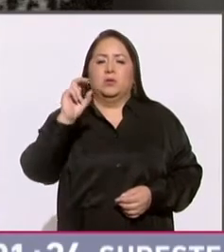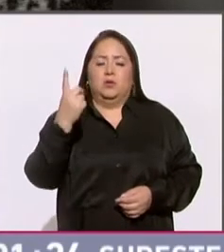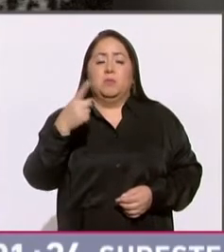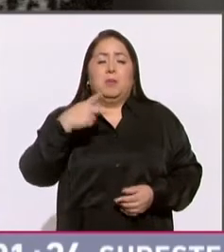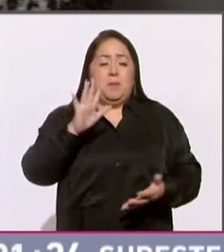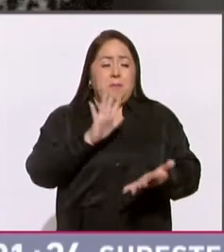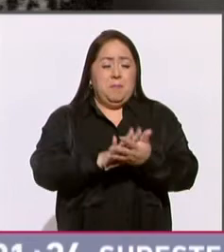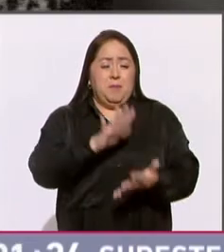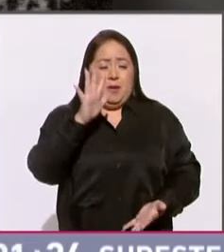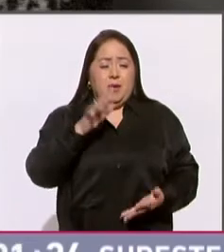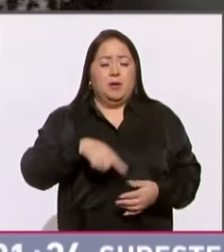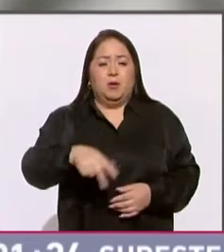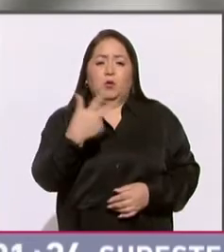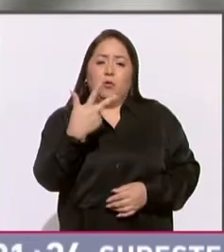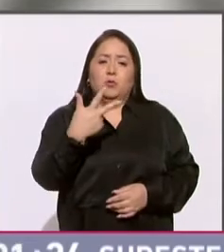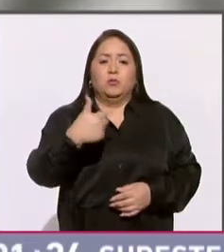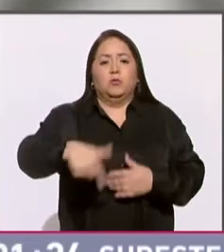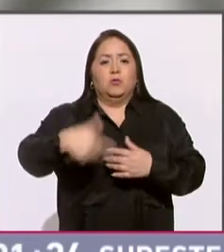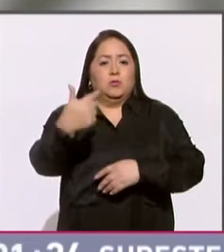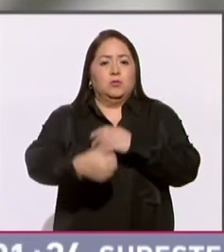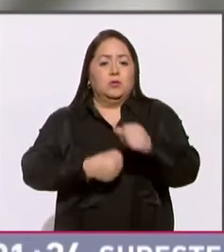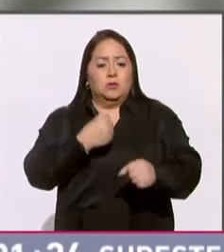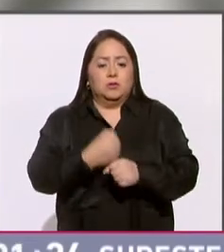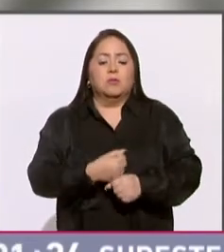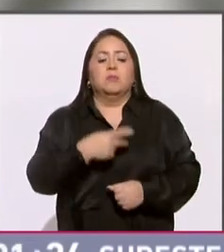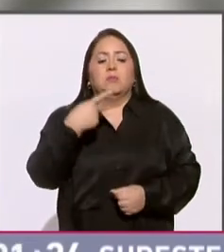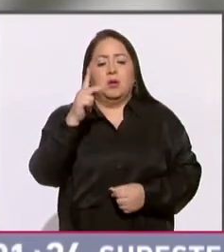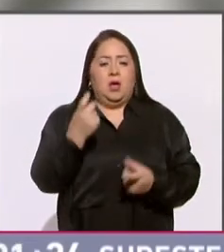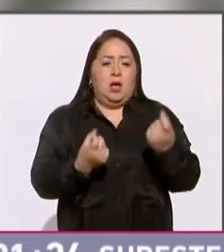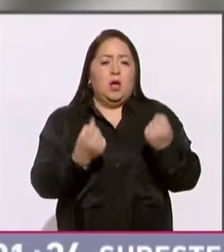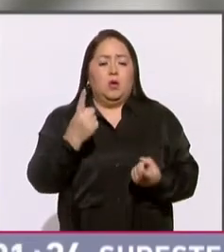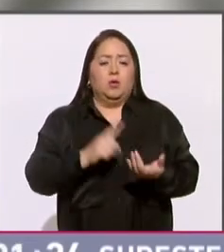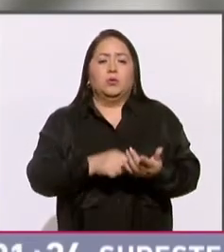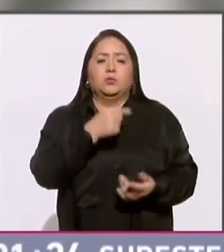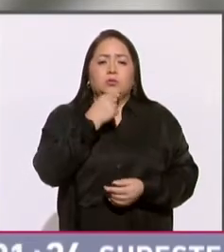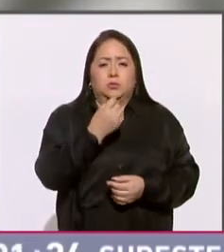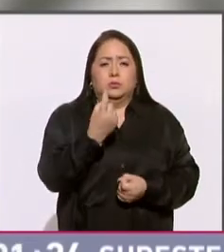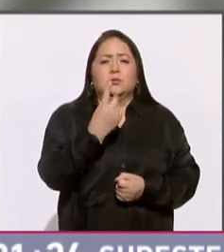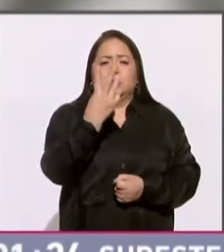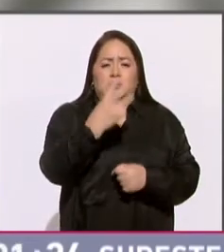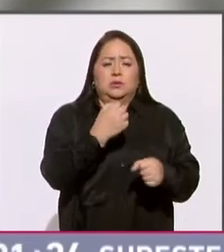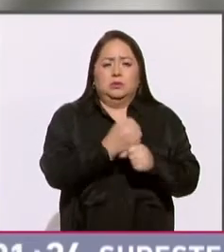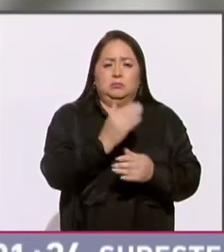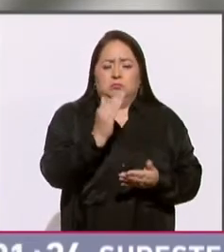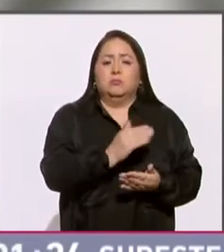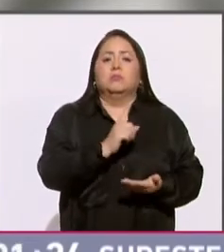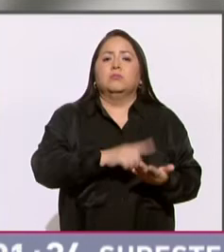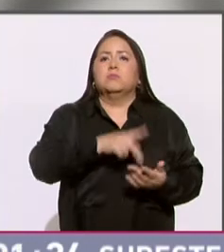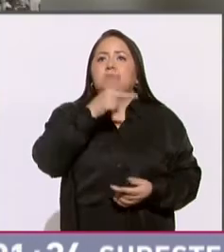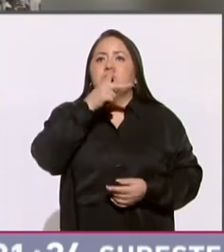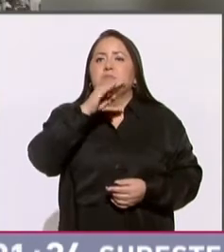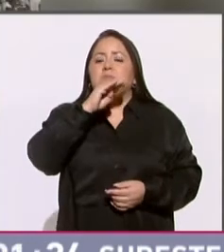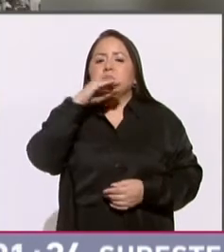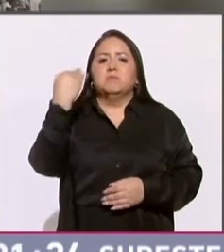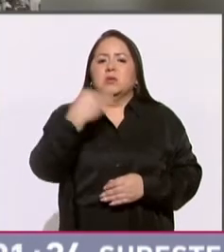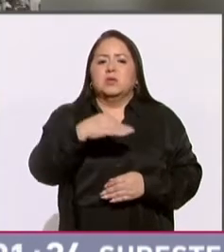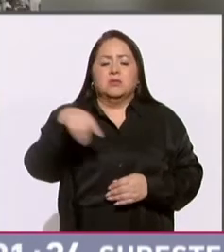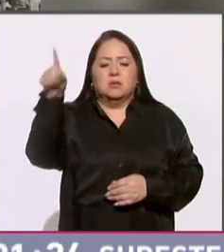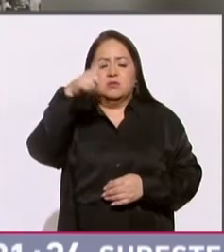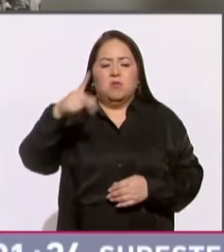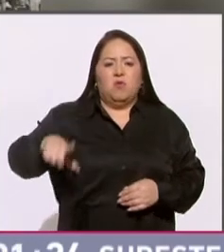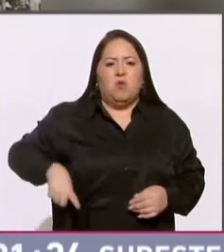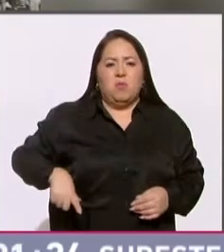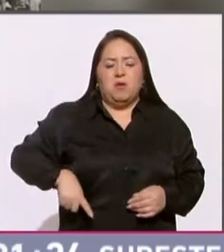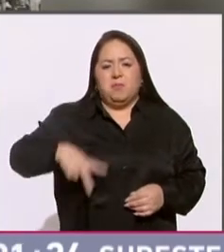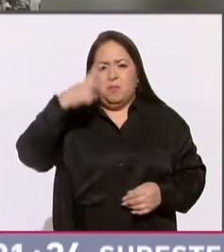mayoría entre 8 y 12 años aunque hubo algunos menores de 3 años cuyos padres decidieron acogerse a la decisión del gobierno